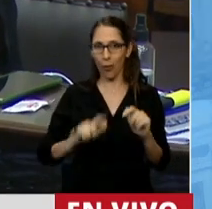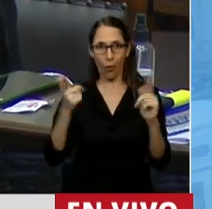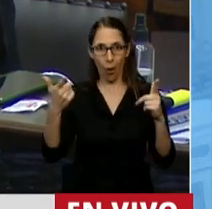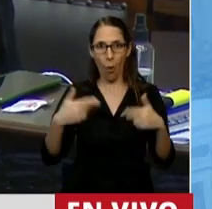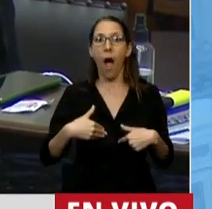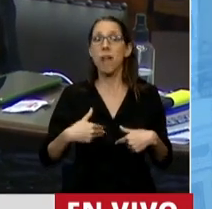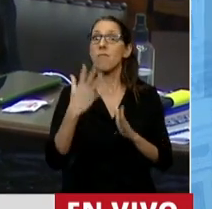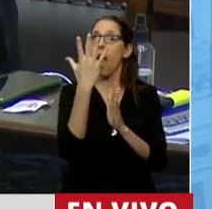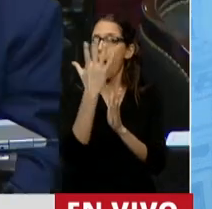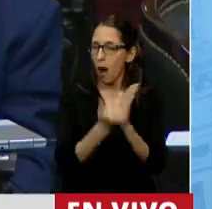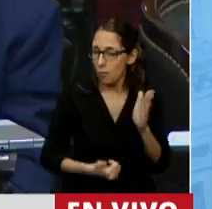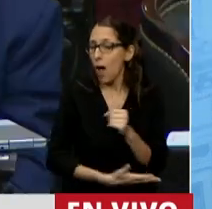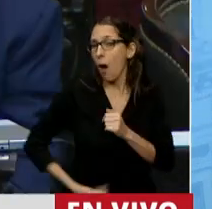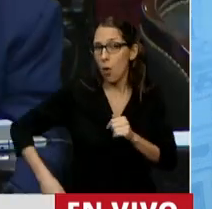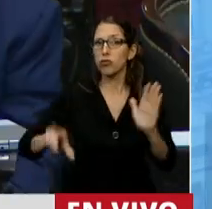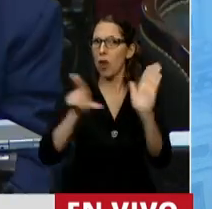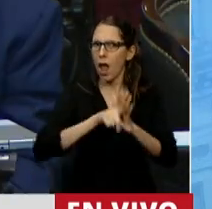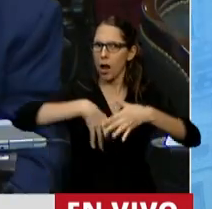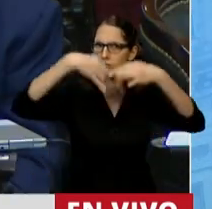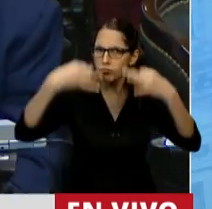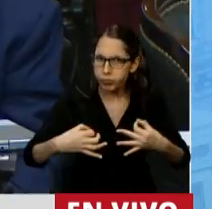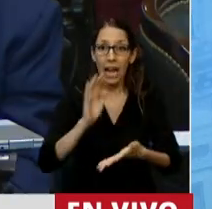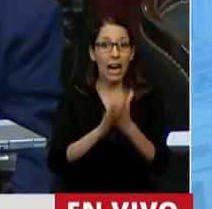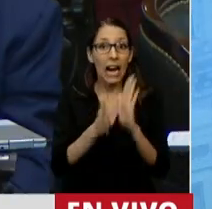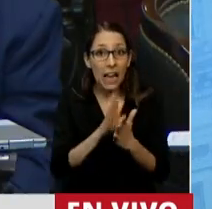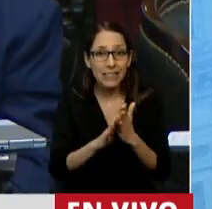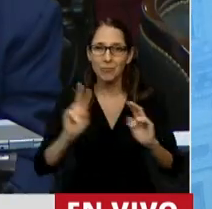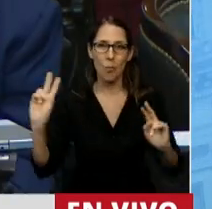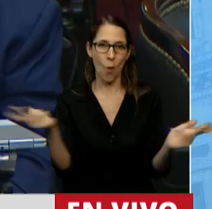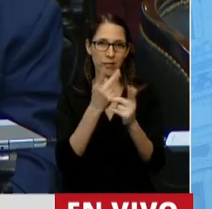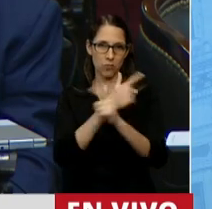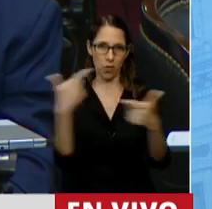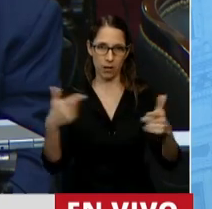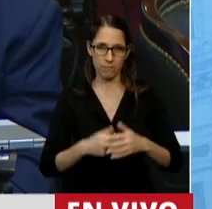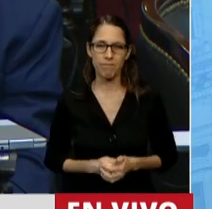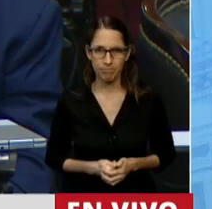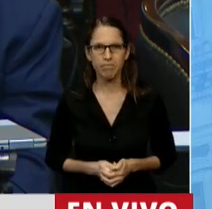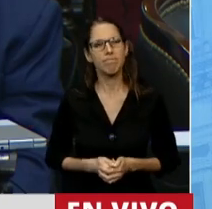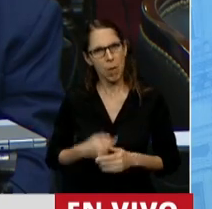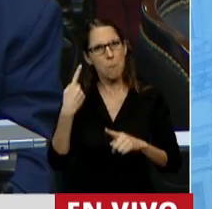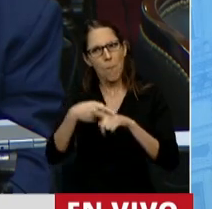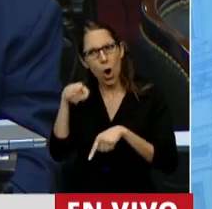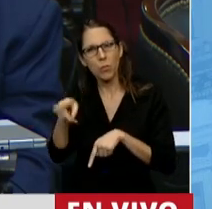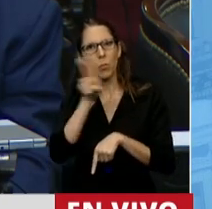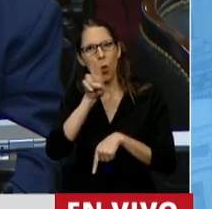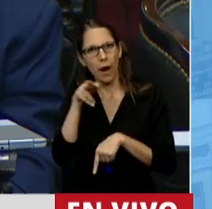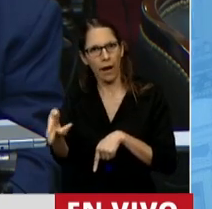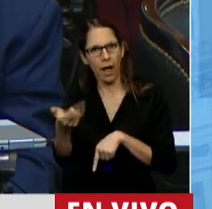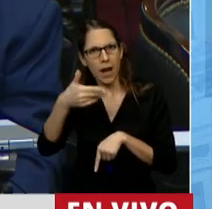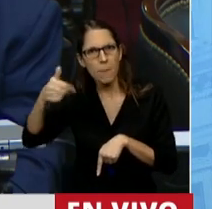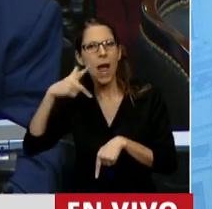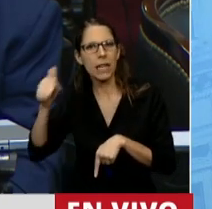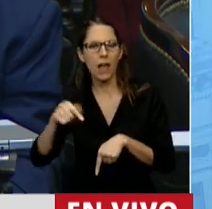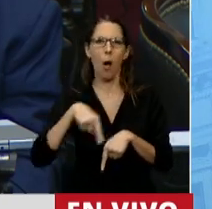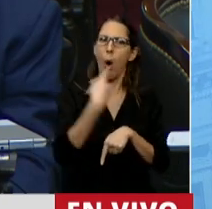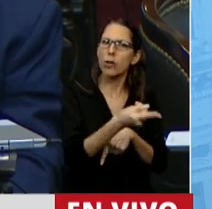y gratuito para no morir, por Ana María Acevedo, por tantas mujeres que ven vulnerados sus